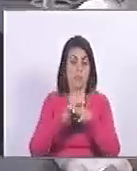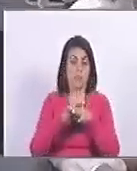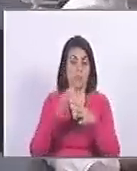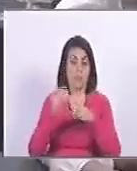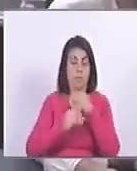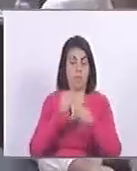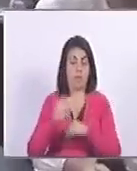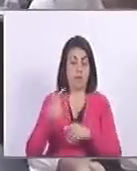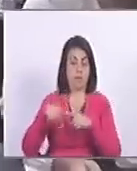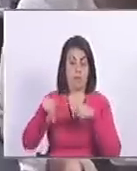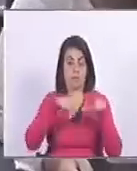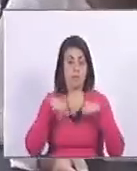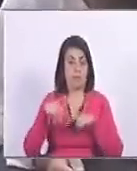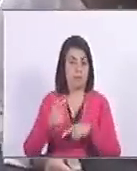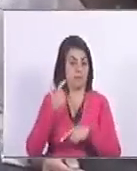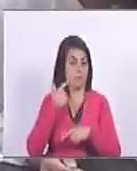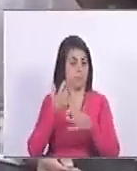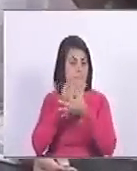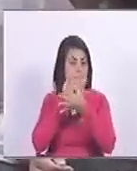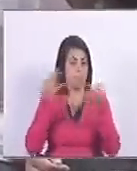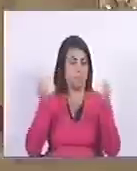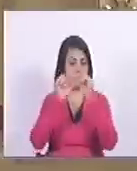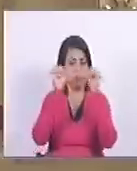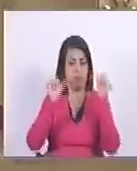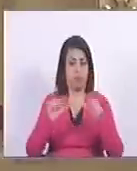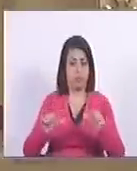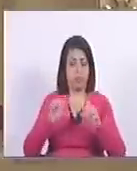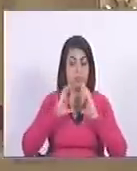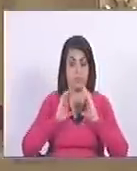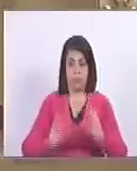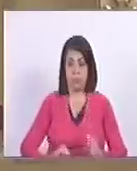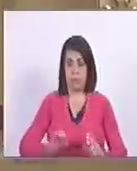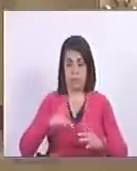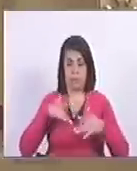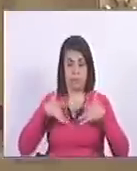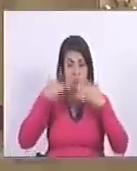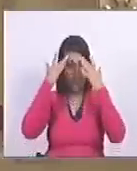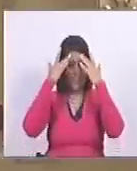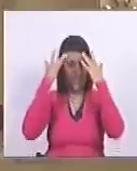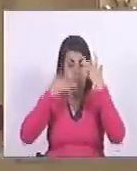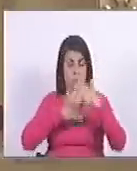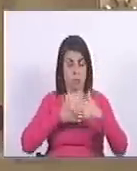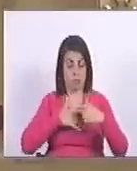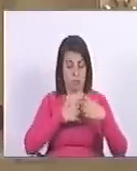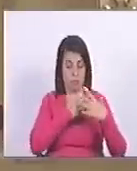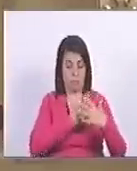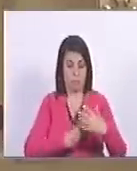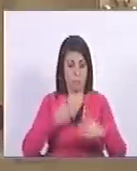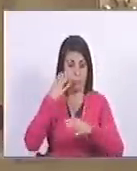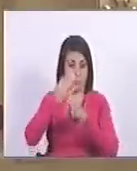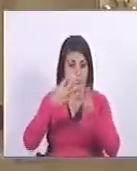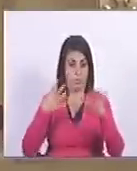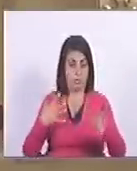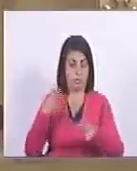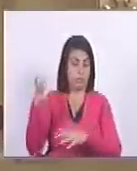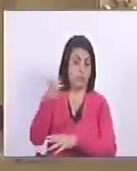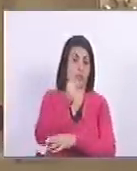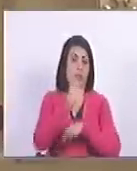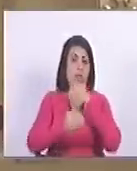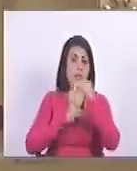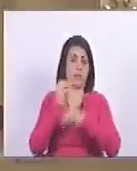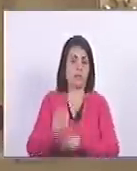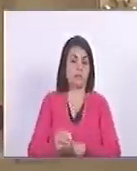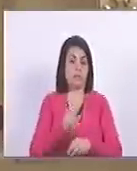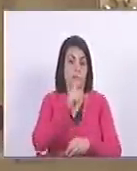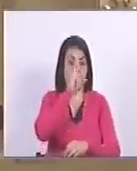voces ofrecen beneficios artísticos, corporal, intelectual, social, emocional, espiritual, pedagógico, cuyos alcances van